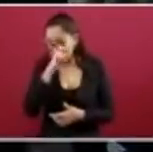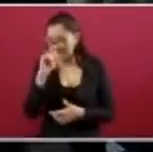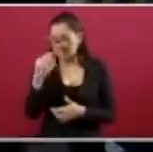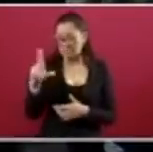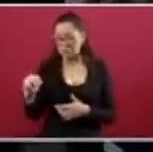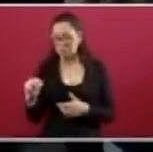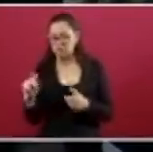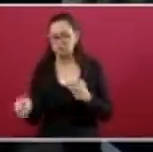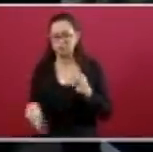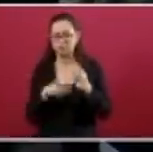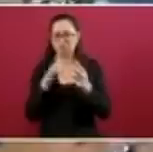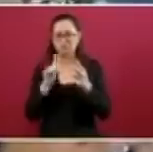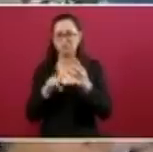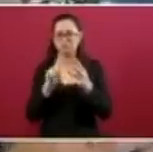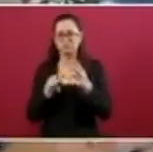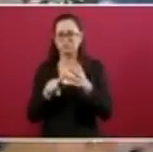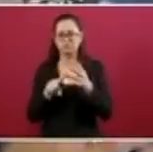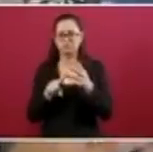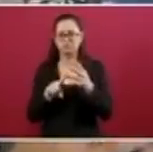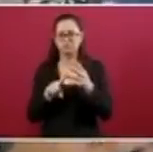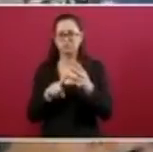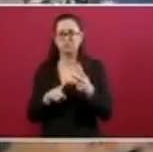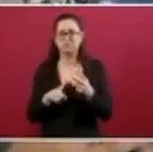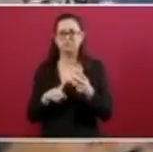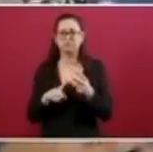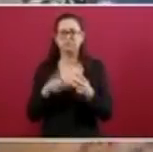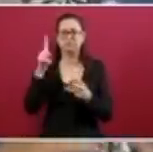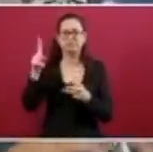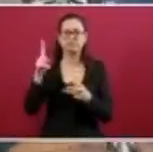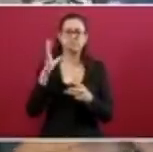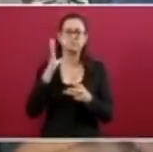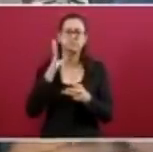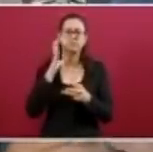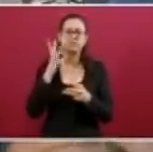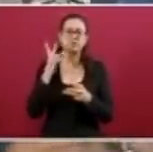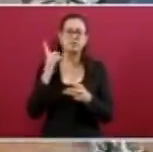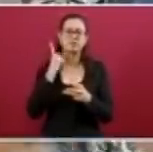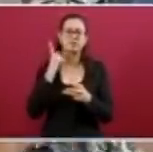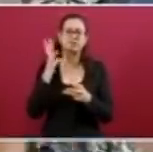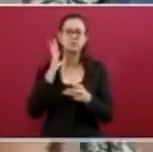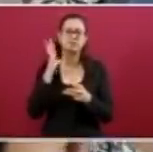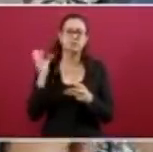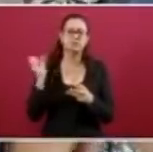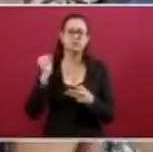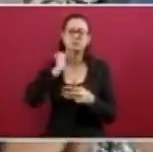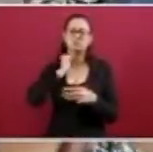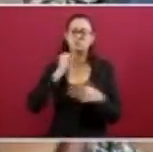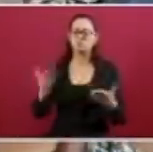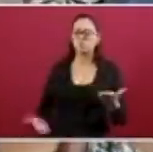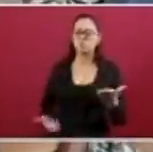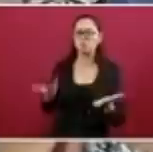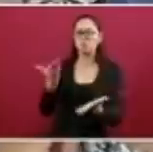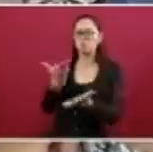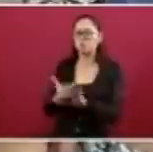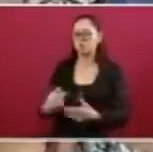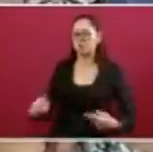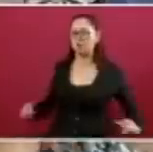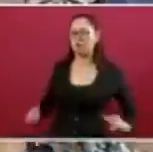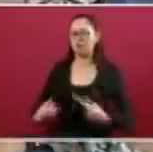la oposición en el Congreso presentó una contrarreforma para la reforma